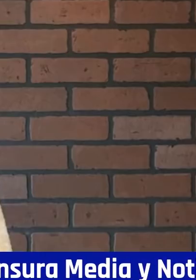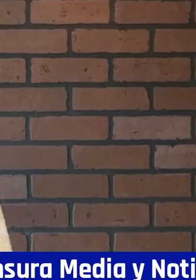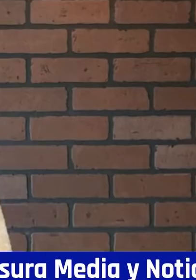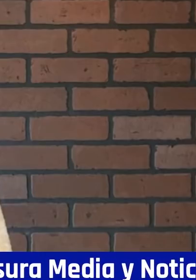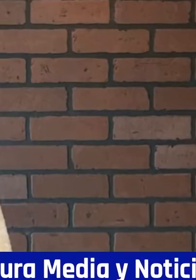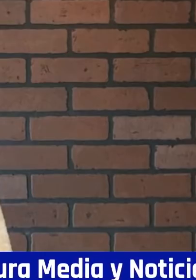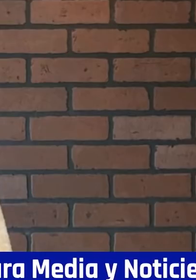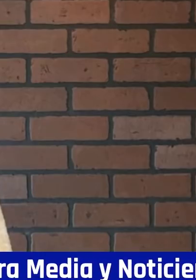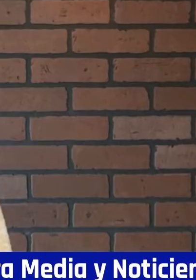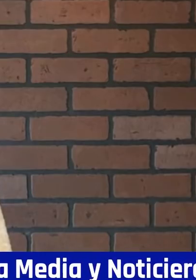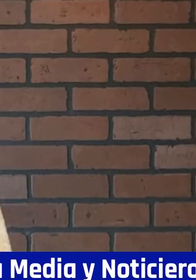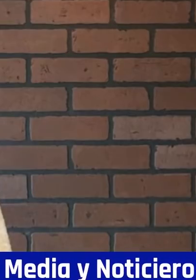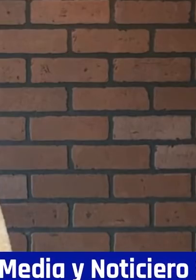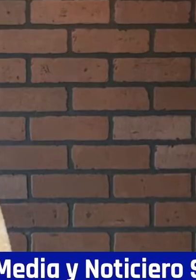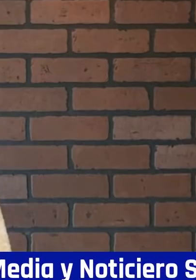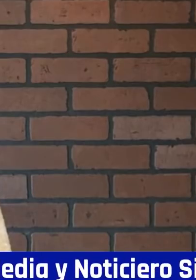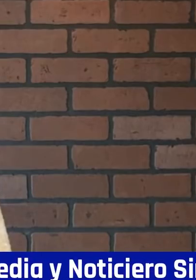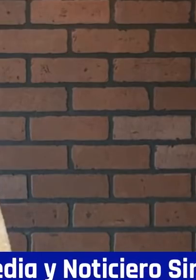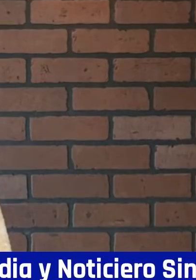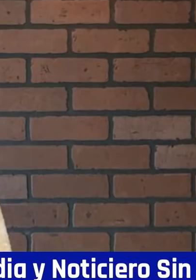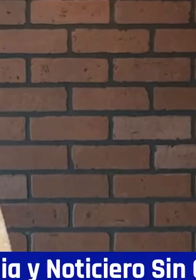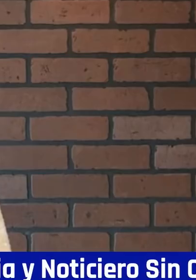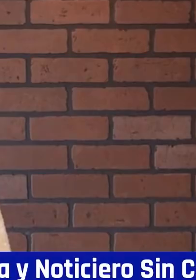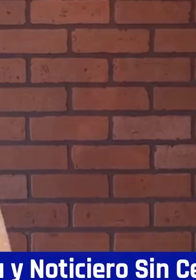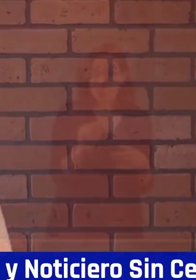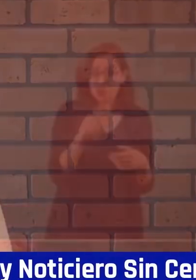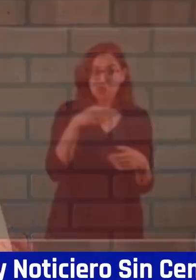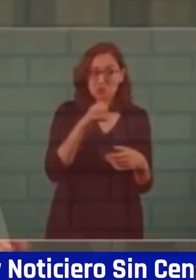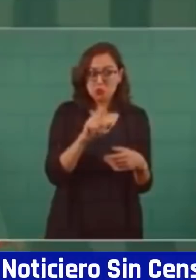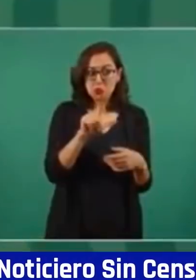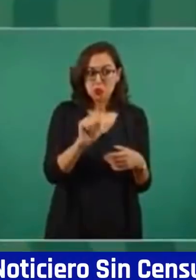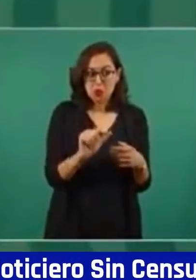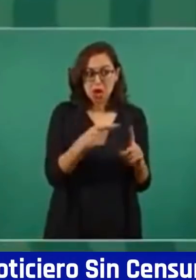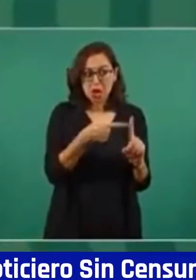Preguntas que uno se hace. ¿Lore de Mola? Que puede ser.